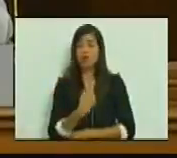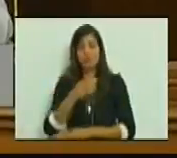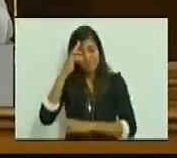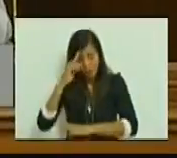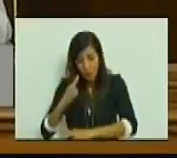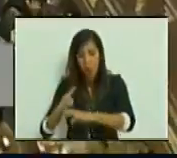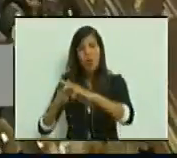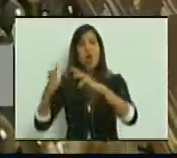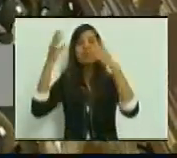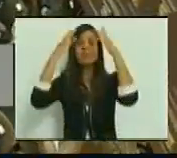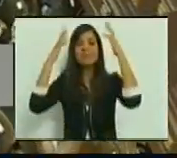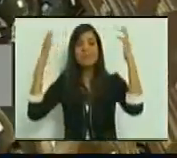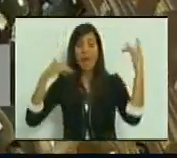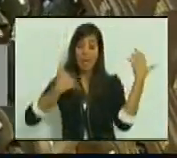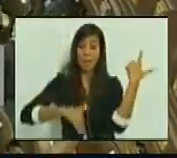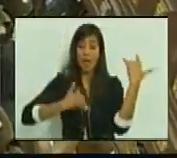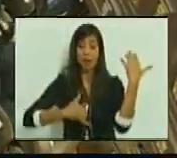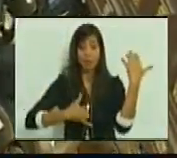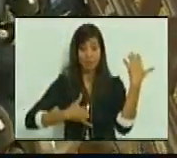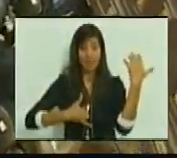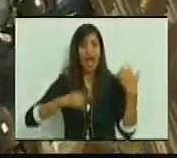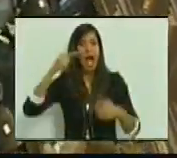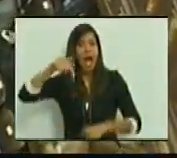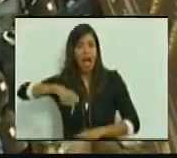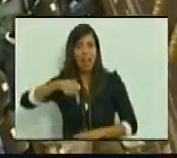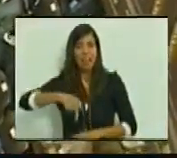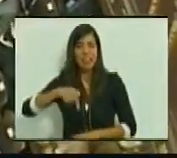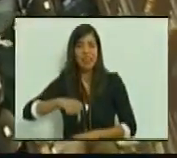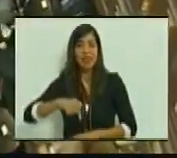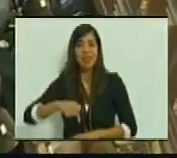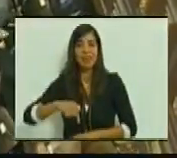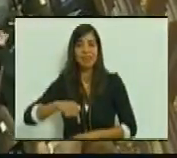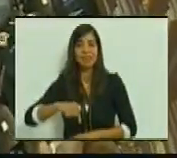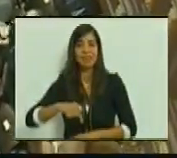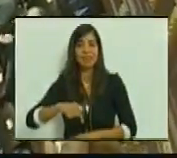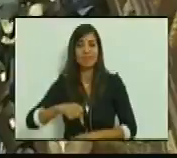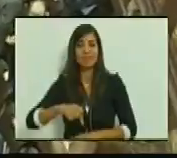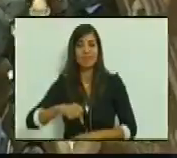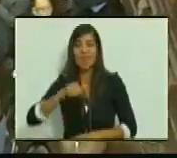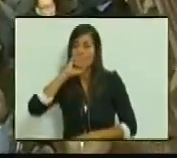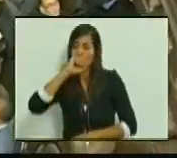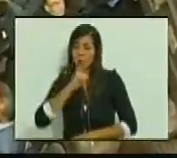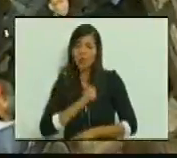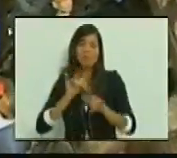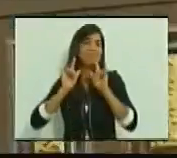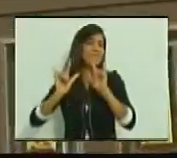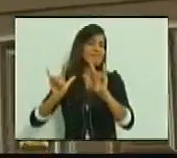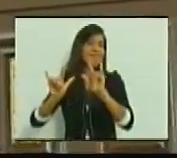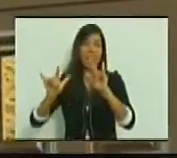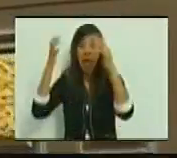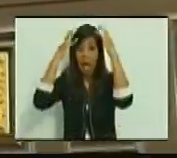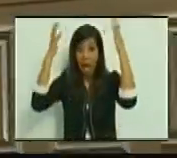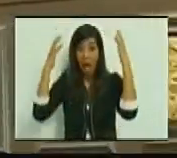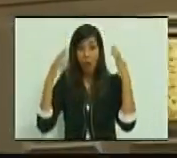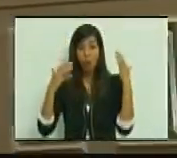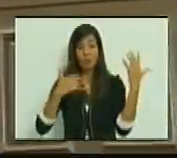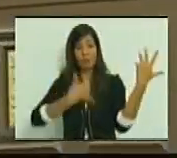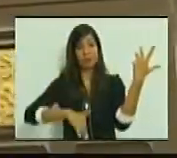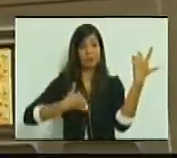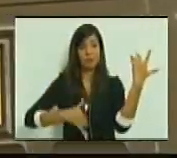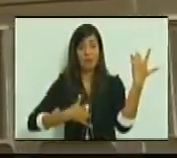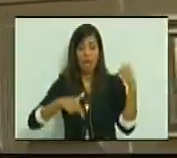Alí Primera. Desde acá, a nuestro querido cantautor Alí,